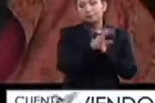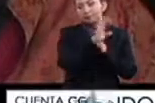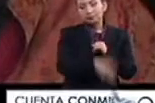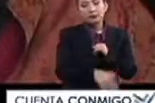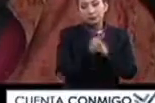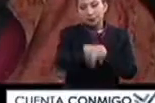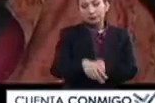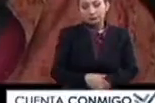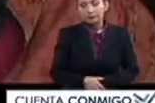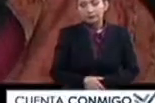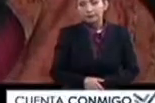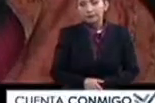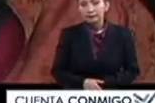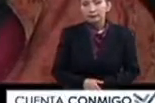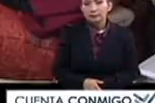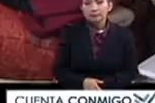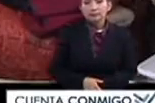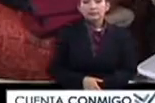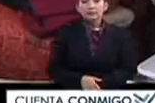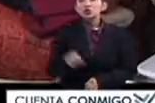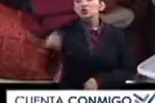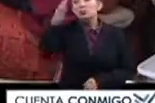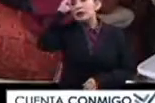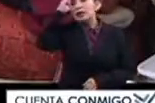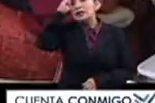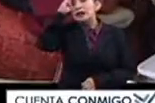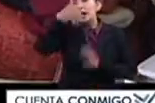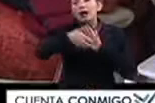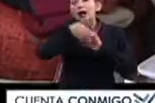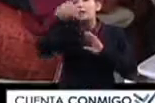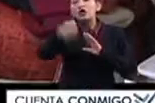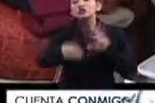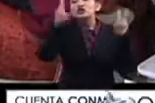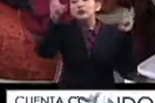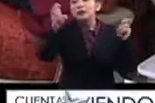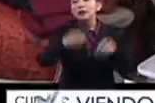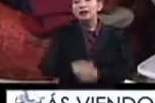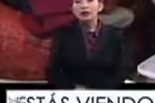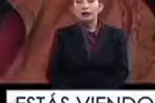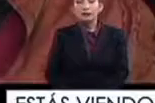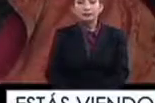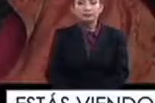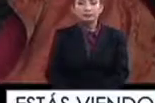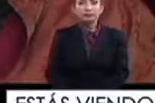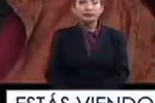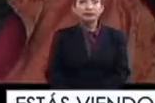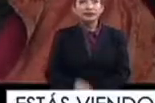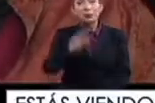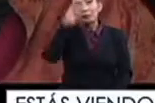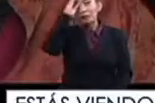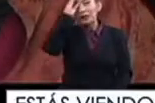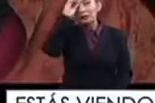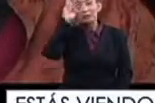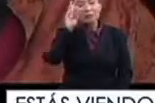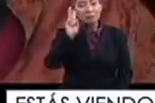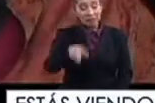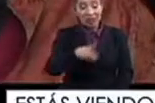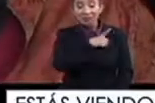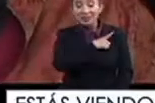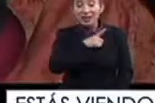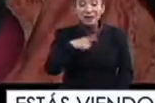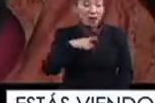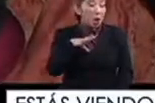muy triste. Sin duda. ¿Qué piensas tú del aborto? Pienso que absolutamente debería